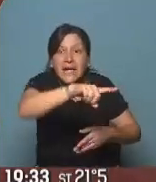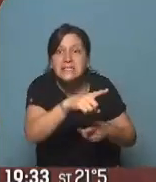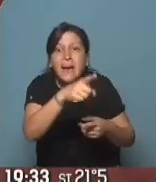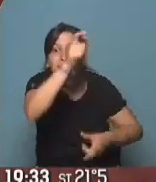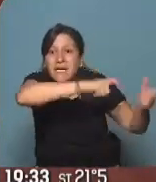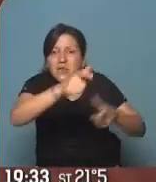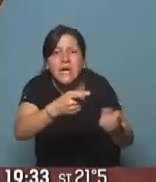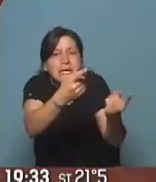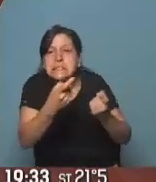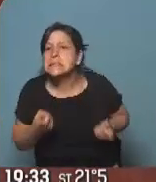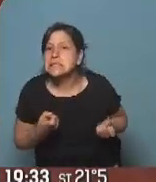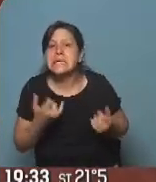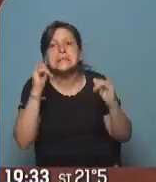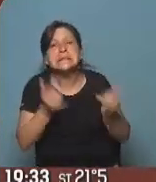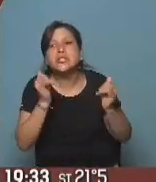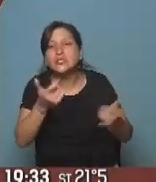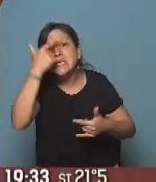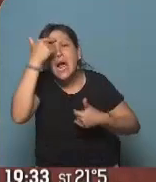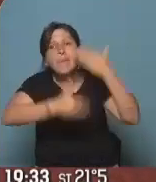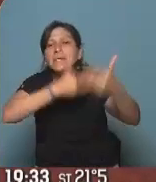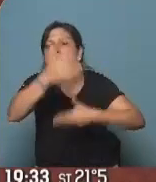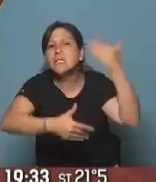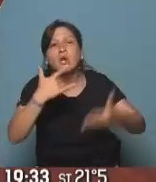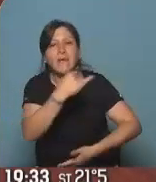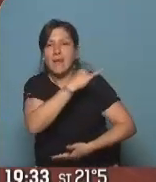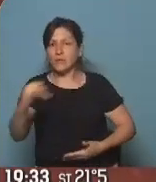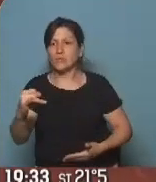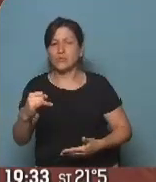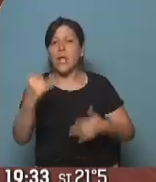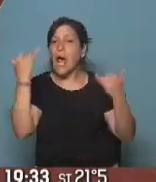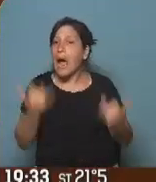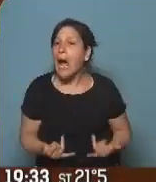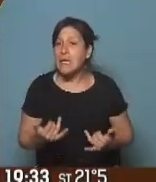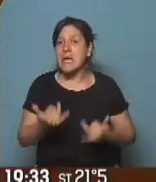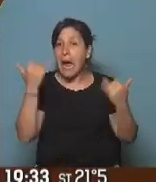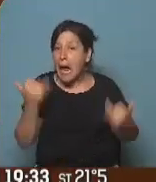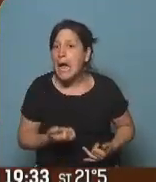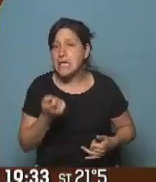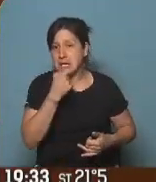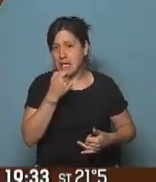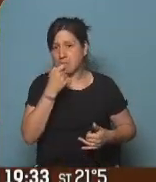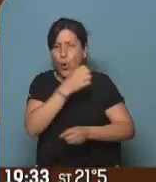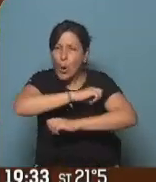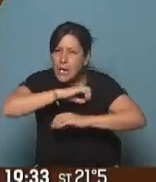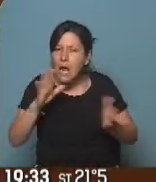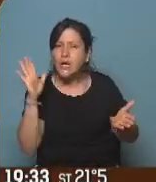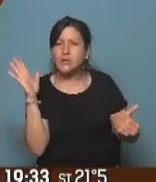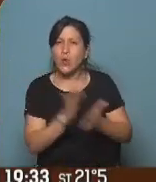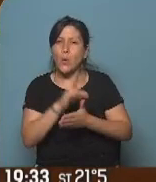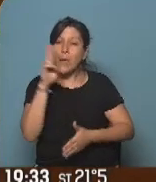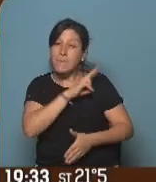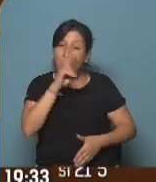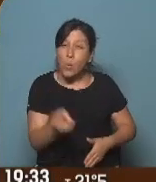específica y tomar esa denuncia y tenemos femicidios tenemos casos donde tienen medida